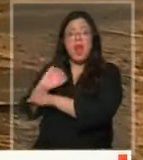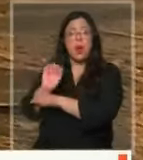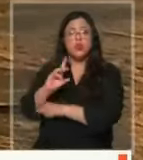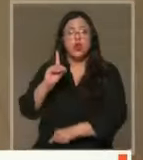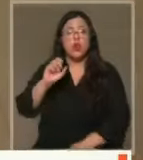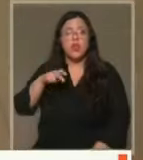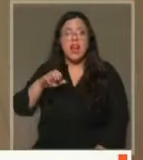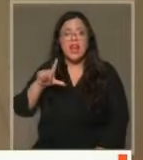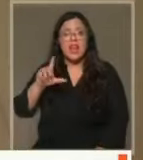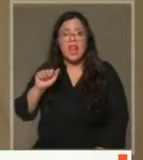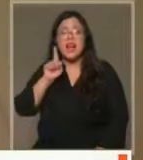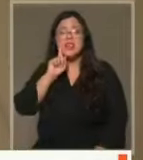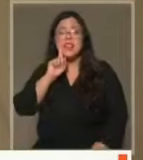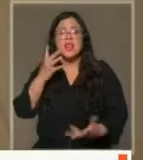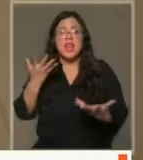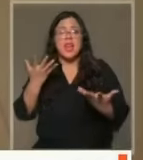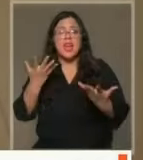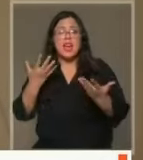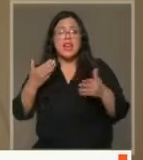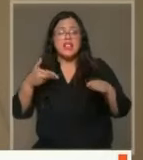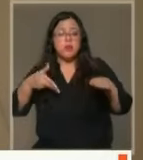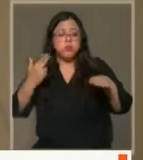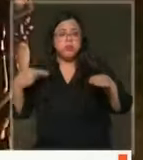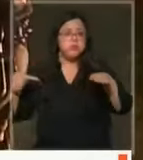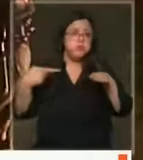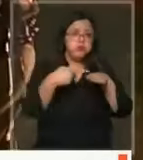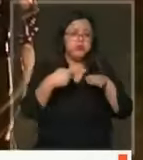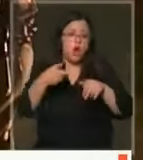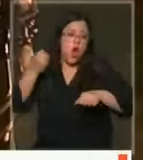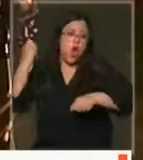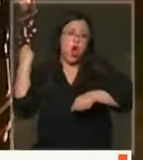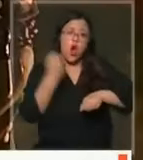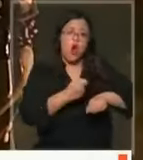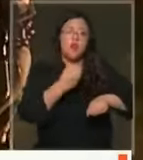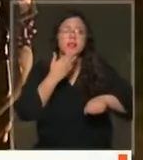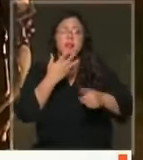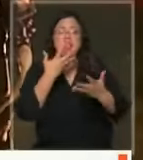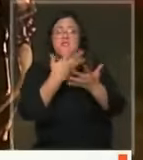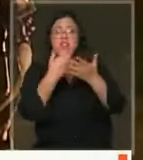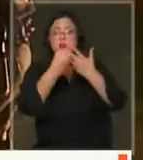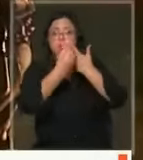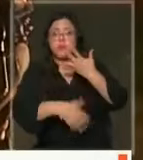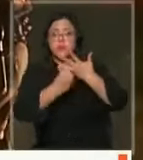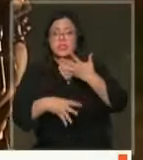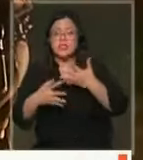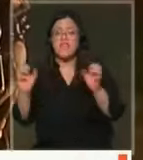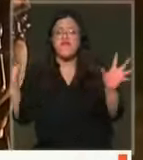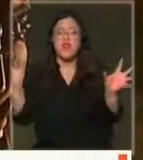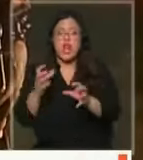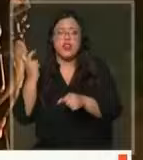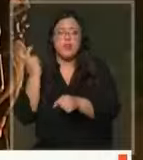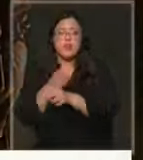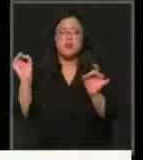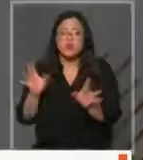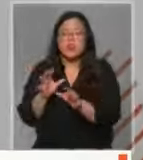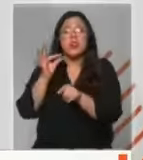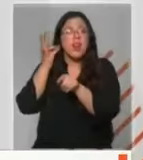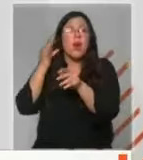Tiene golpes, vidrios rotos y disparos en varios lados. Un violento portonazo con el que pudo perder la